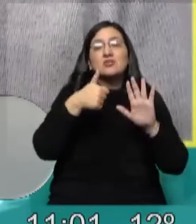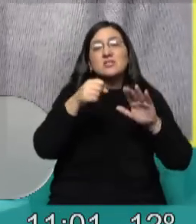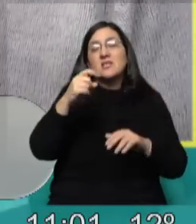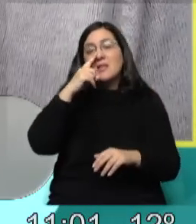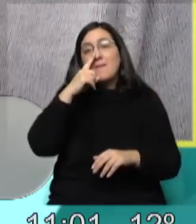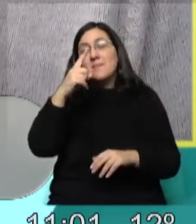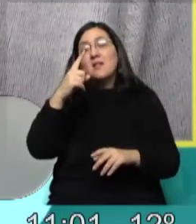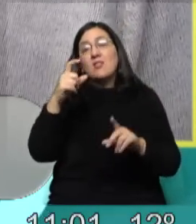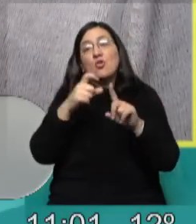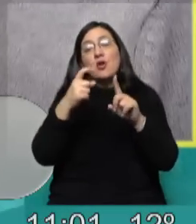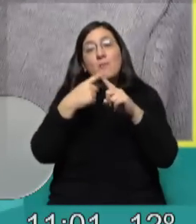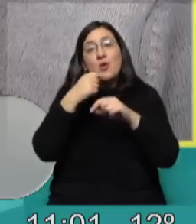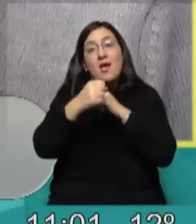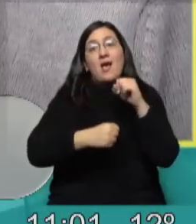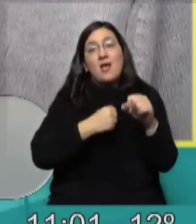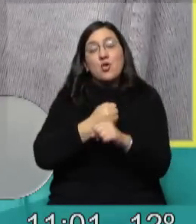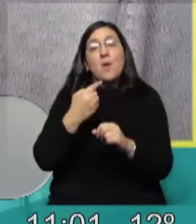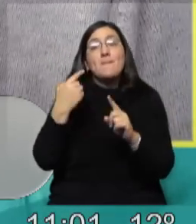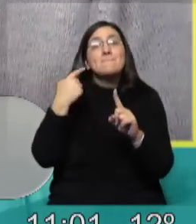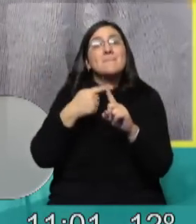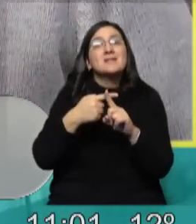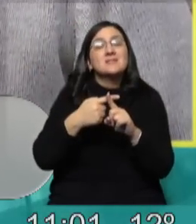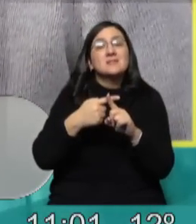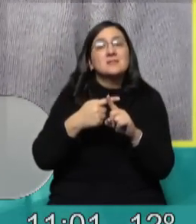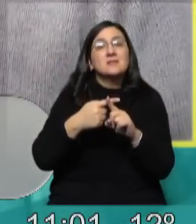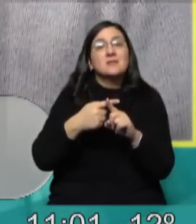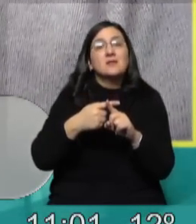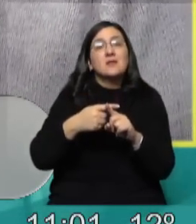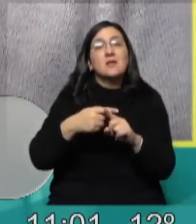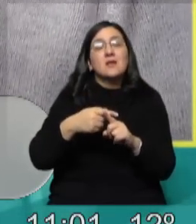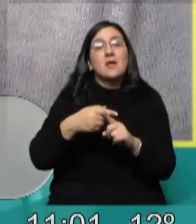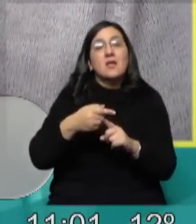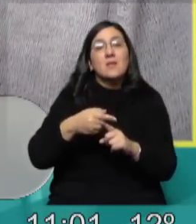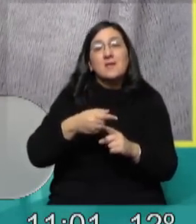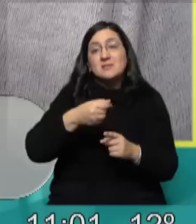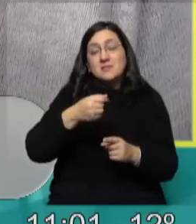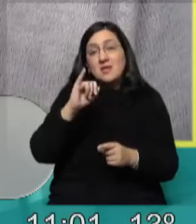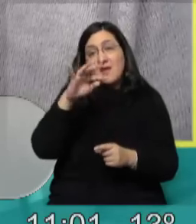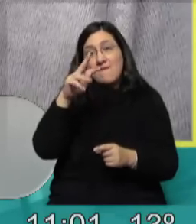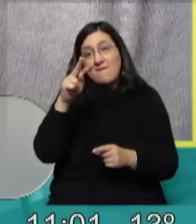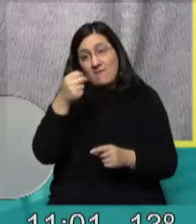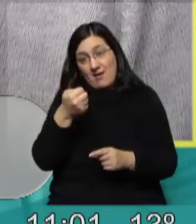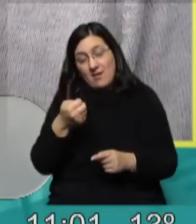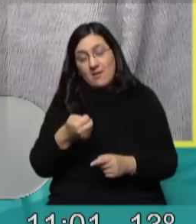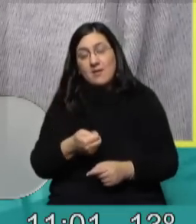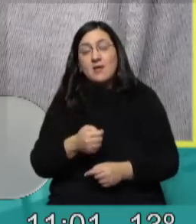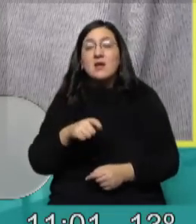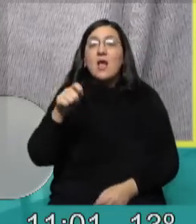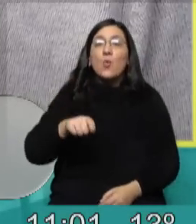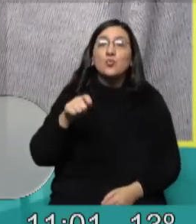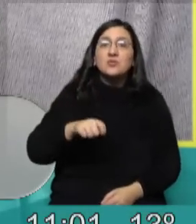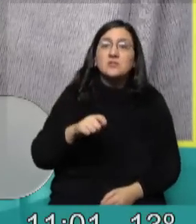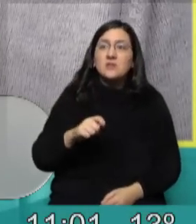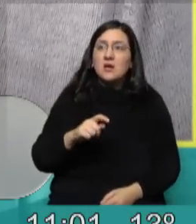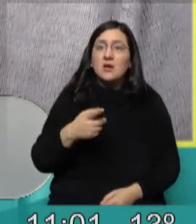año más impuestos, a la que él había reclamado en su momento, y que la justicia, después de 3 instancias,